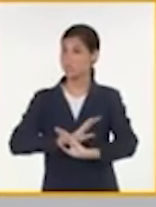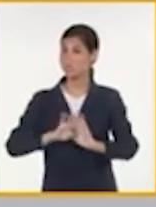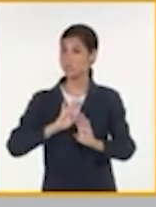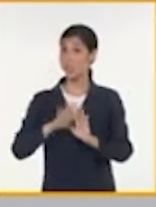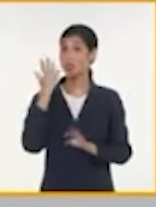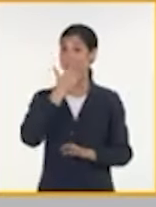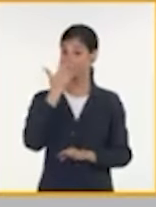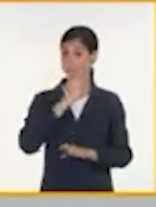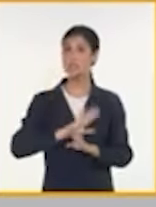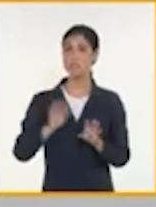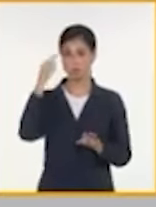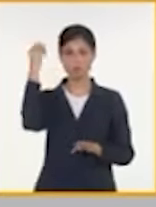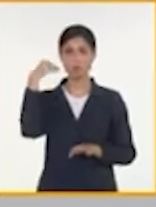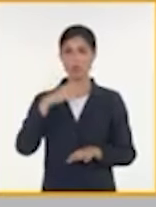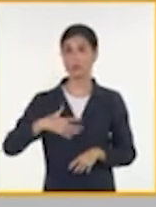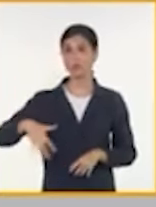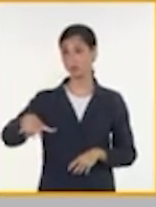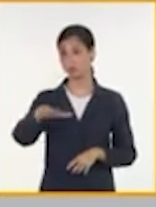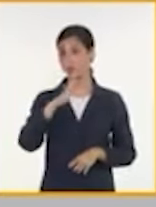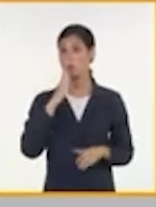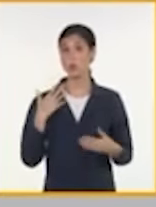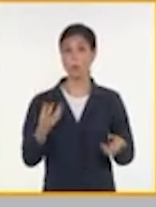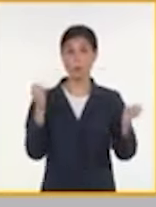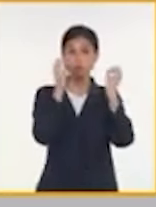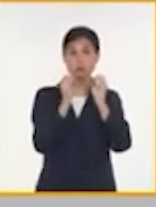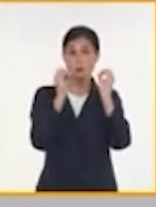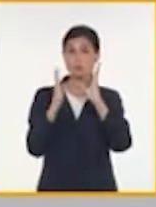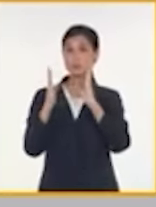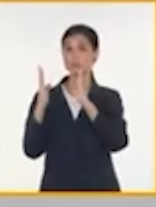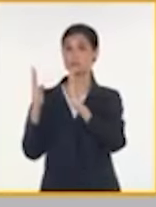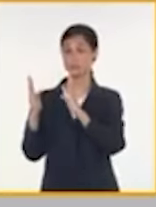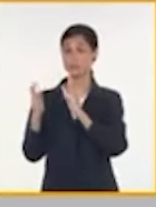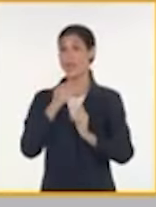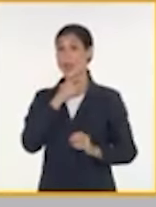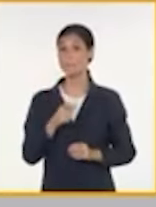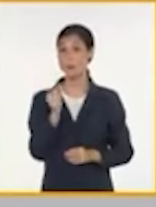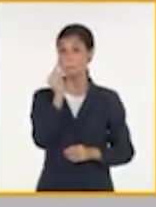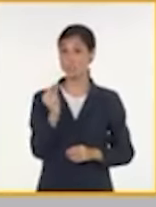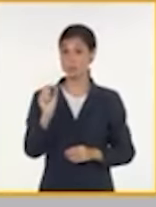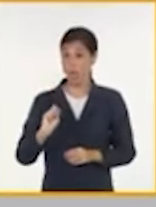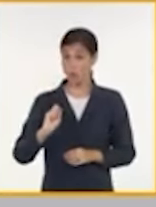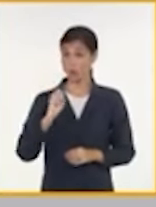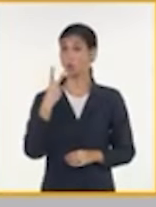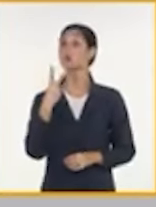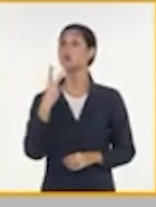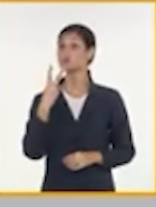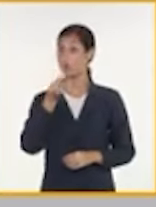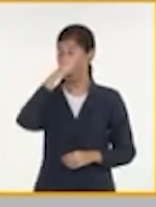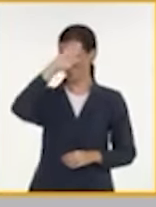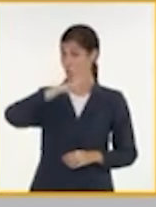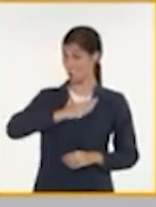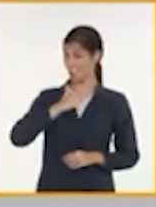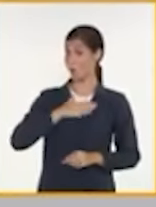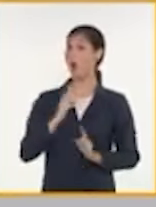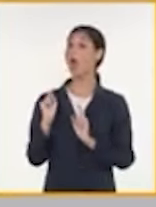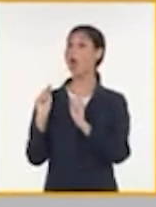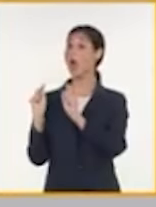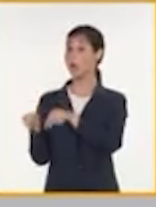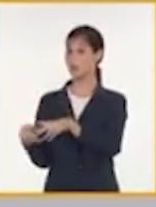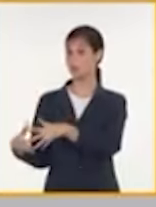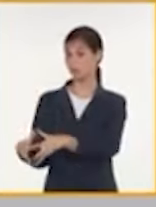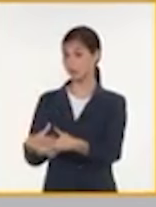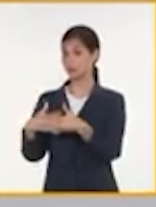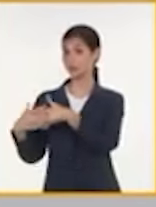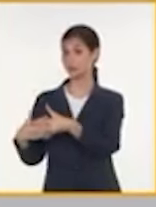organizadores y financistas dos cubanos residentes en los Estados Unidos que fueron identificados como r Luis